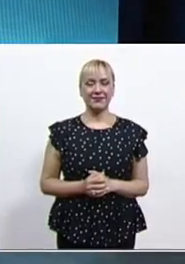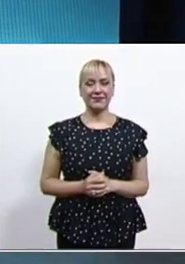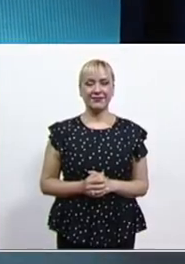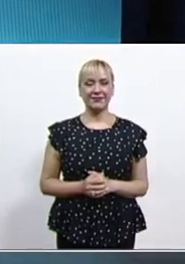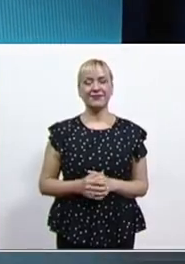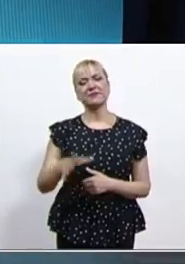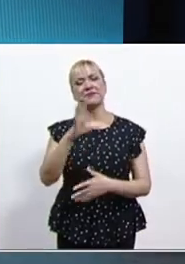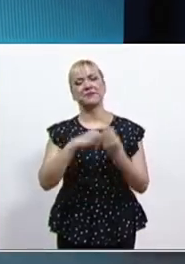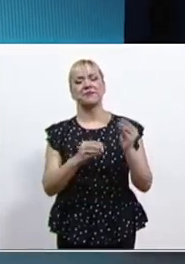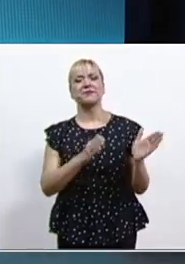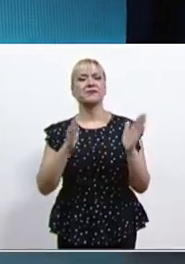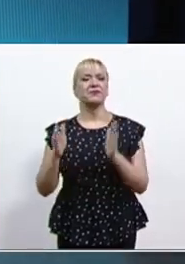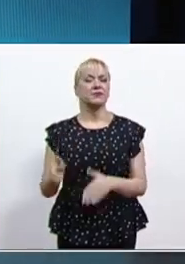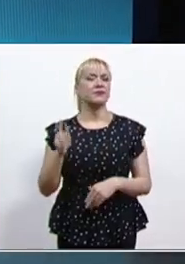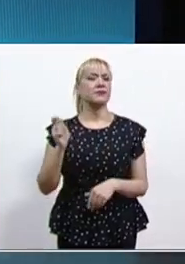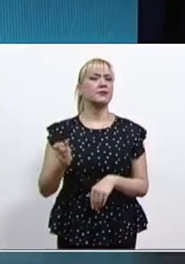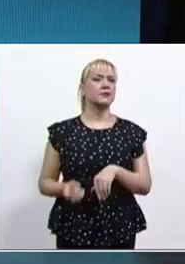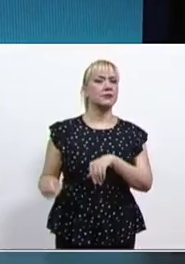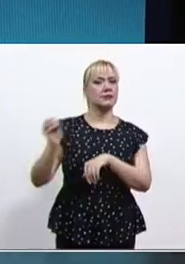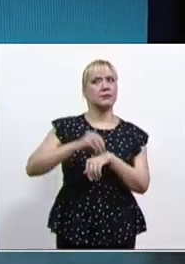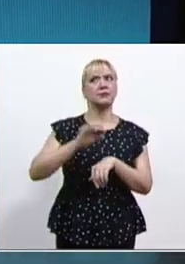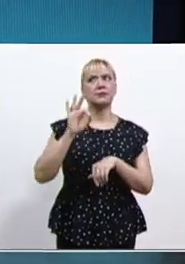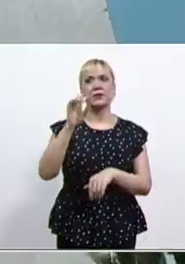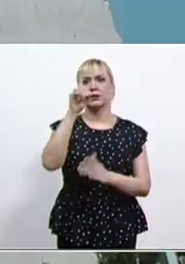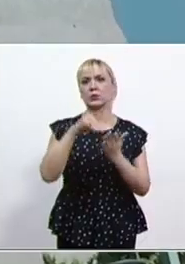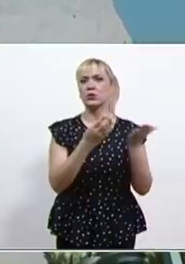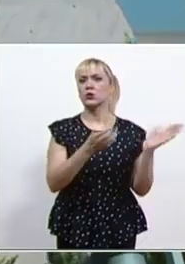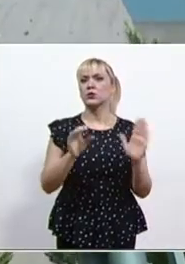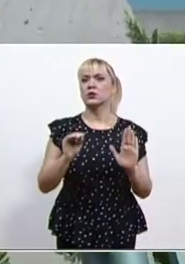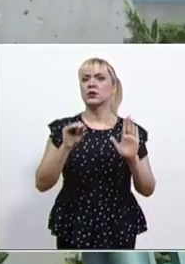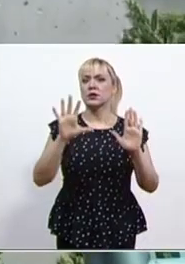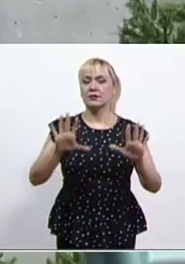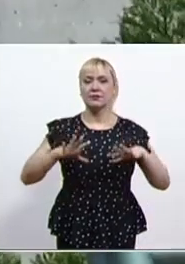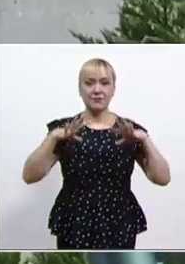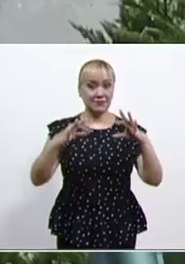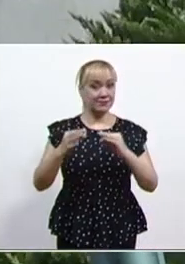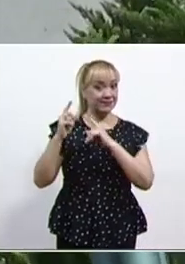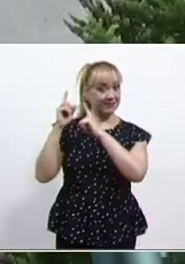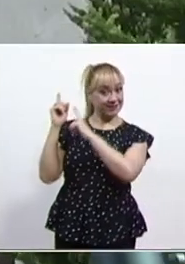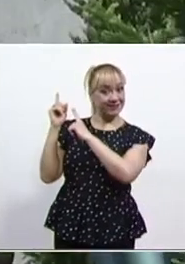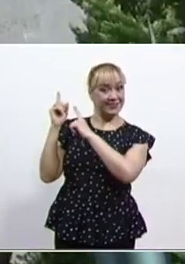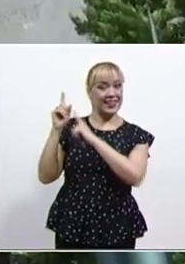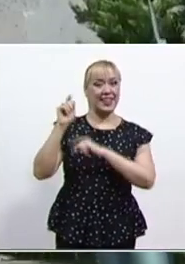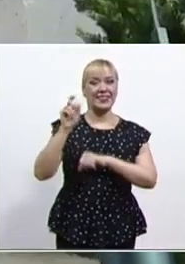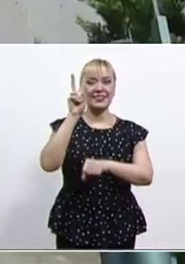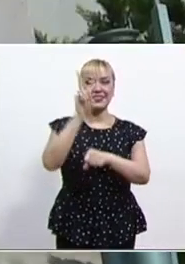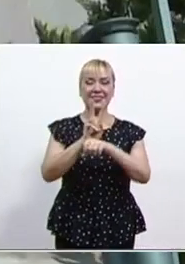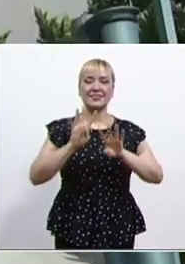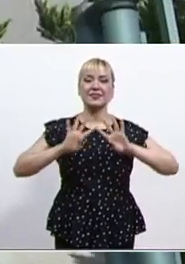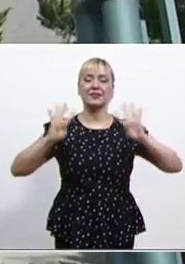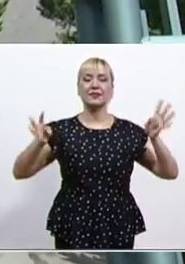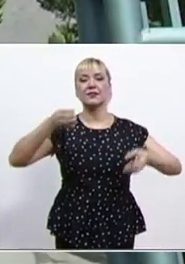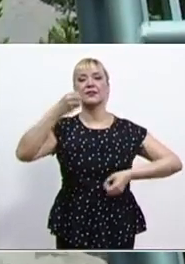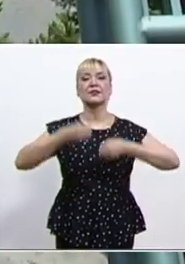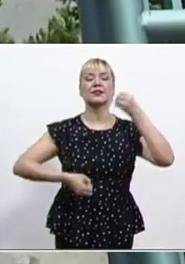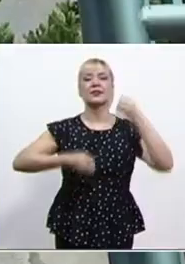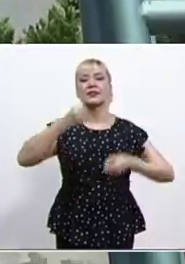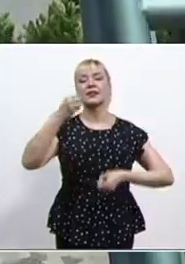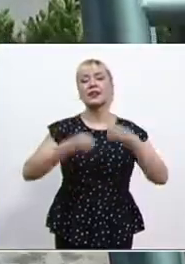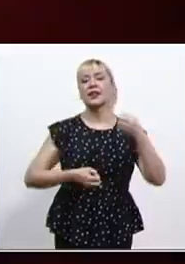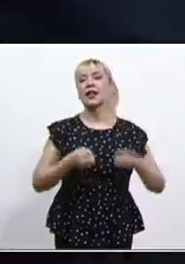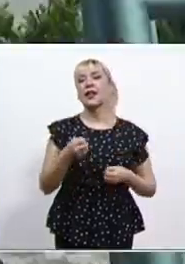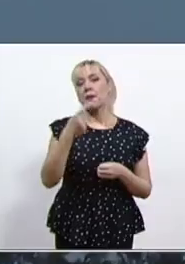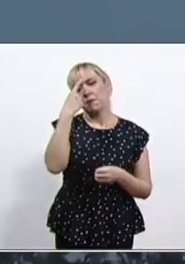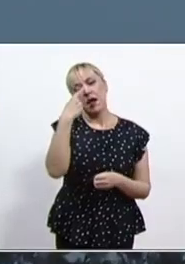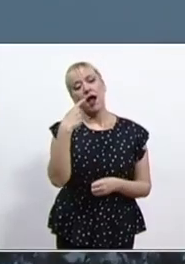Y en más noticias, desde su instalación en 1995, es la primera vez que el Consejo de la Judicatura Federal está conformado en su